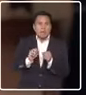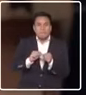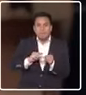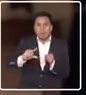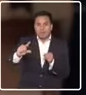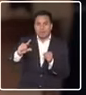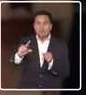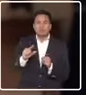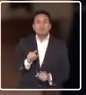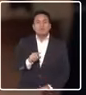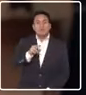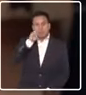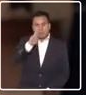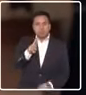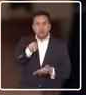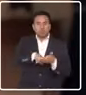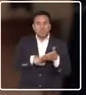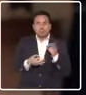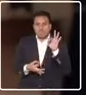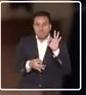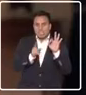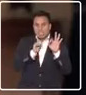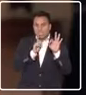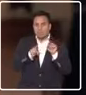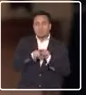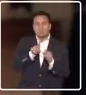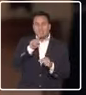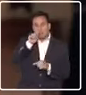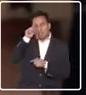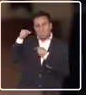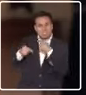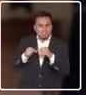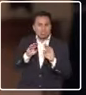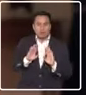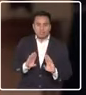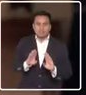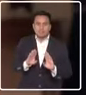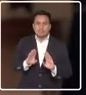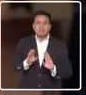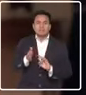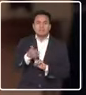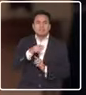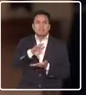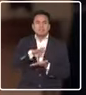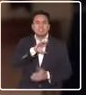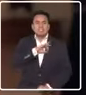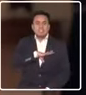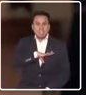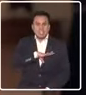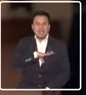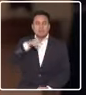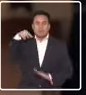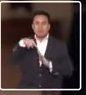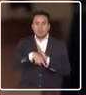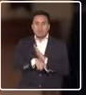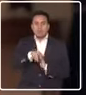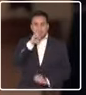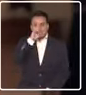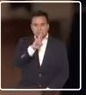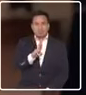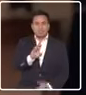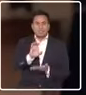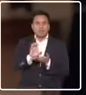partida el respeto de los contratos vigentes como es tradición en nuestro país chile que es profundamente